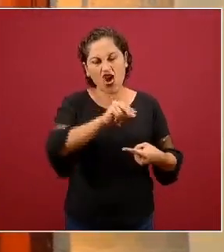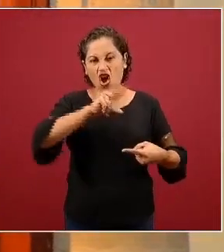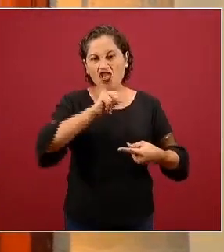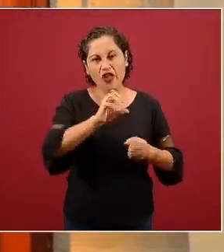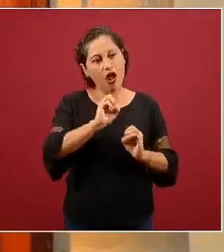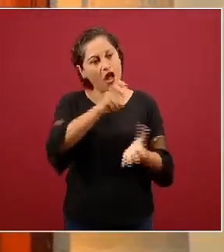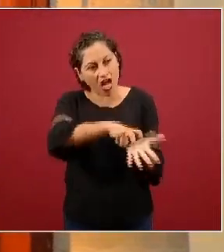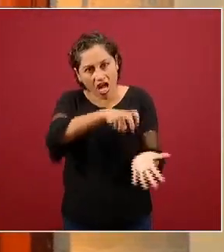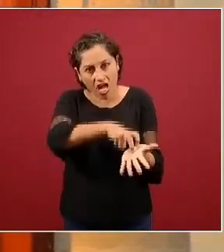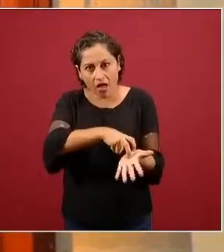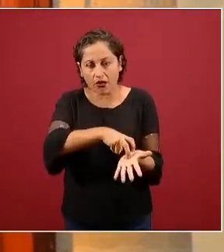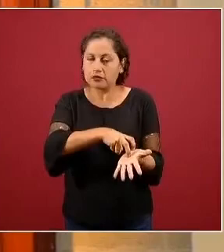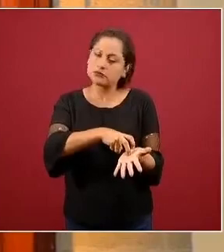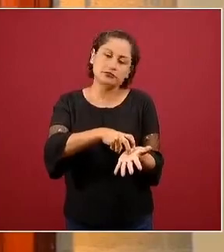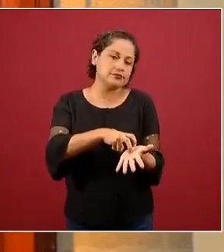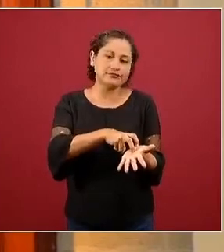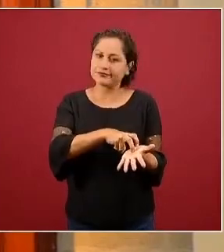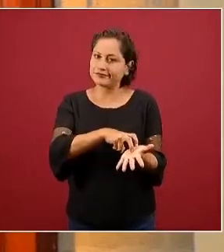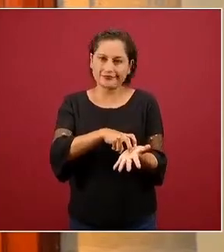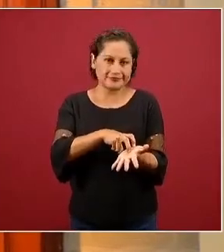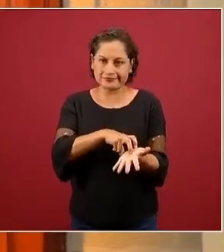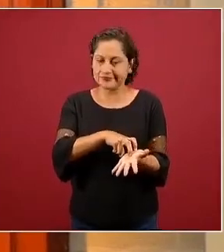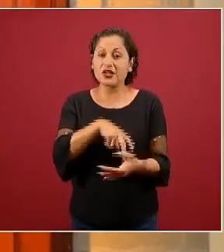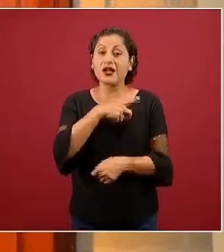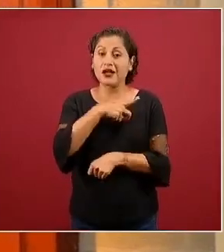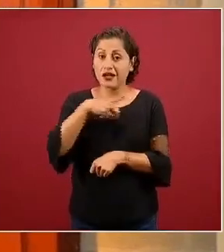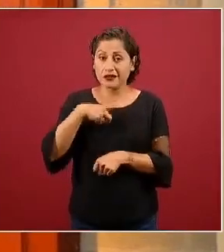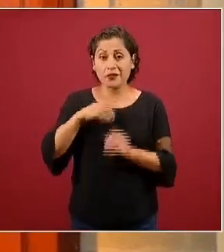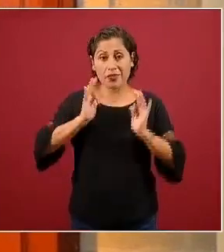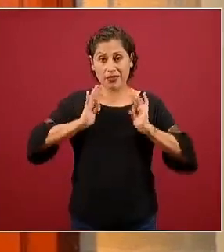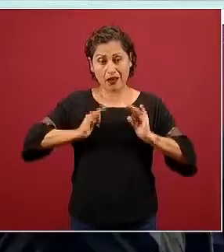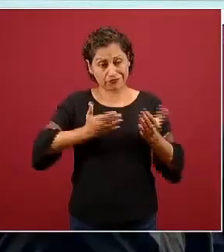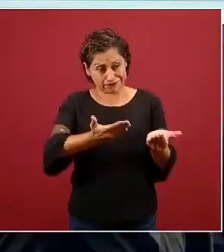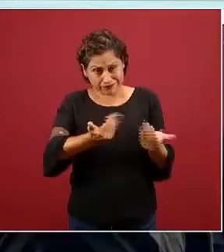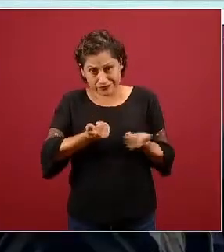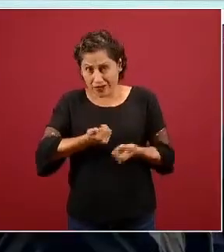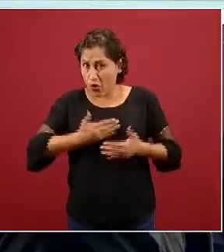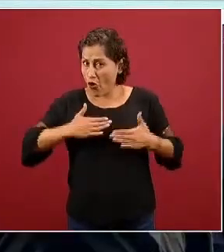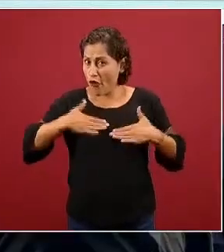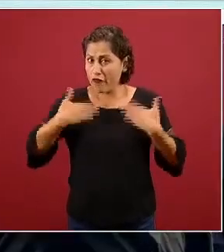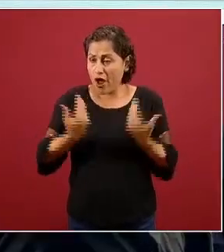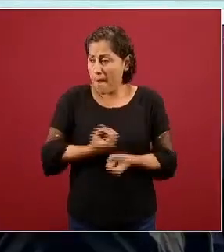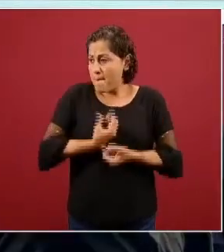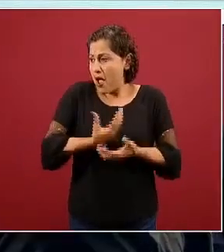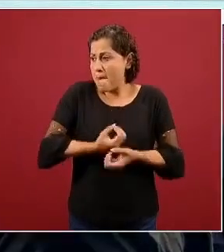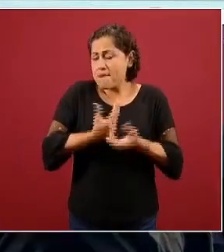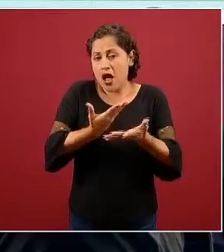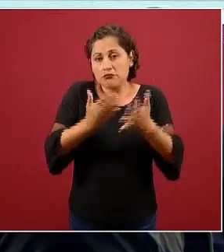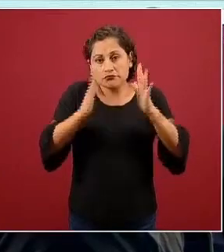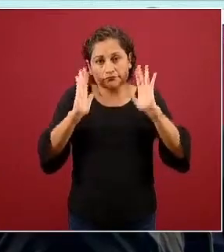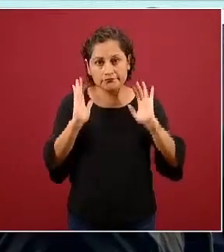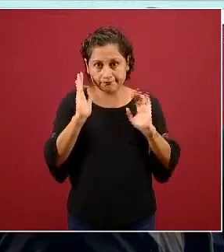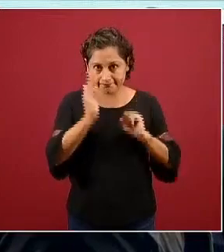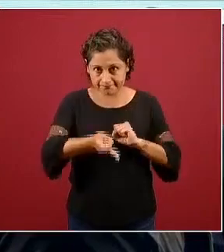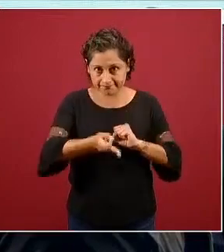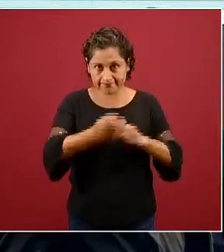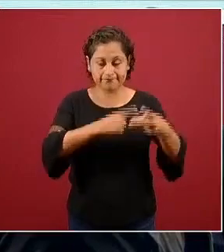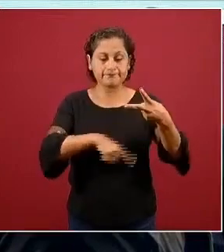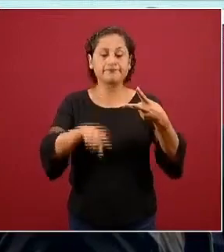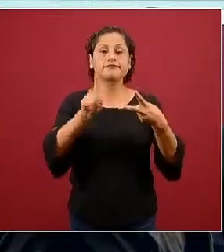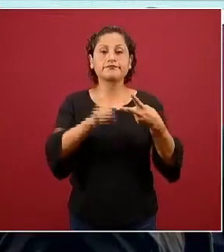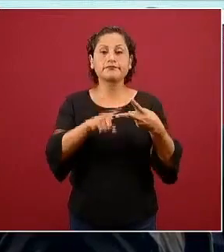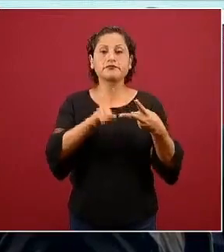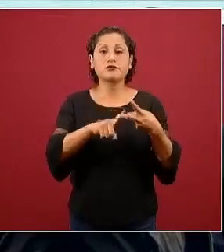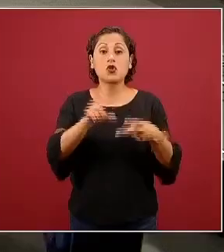corrigiendo. Entonces, como estén experimentando las emociones, debemos de dejar que nos las digan así. Número 2, transmitir seguridad